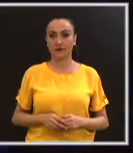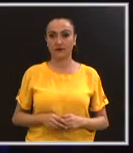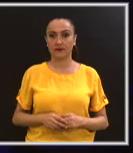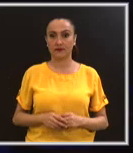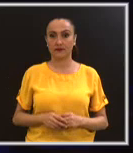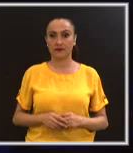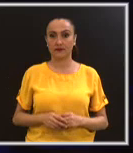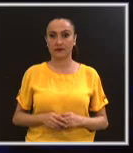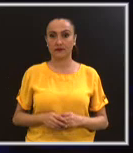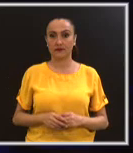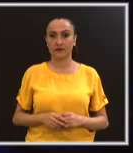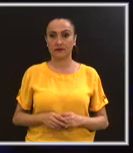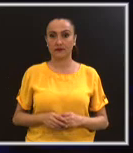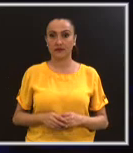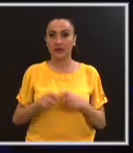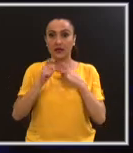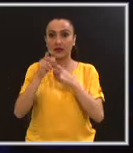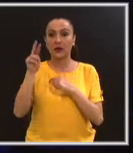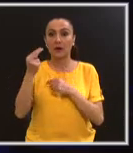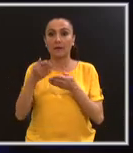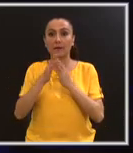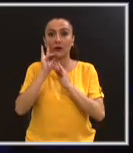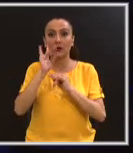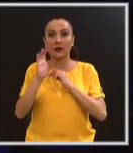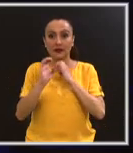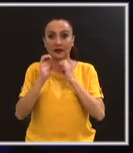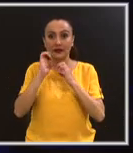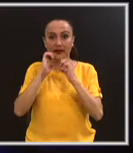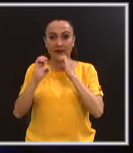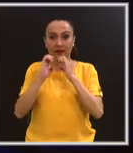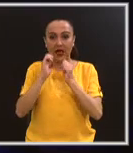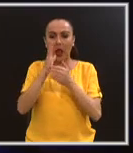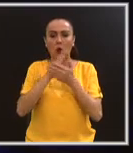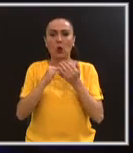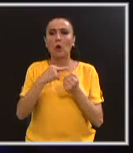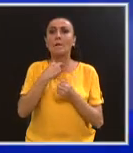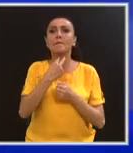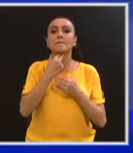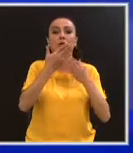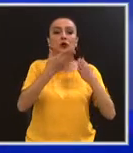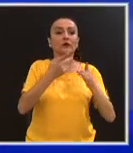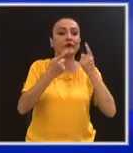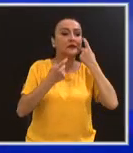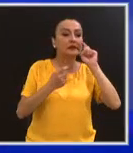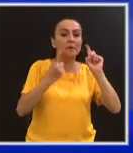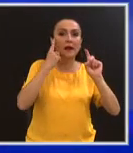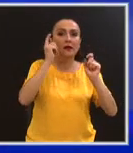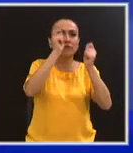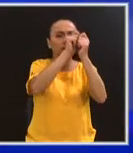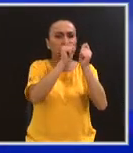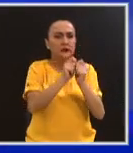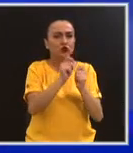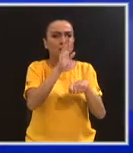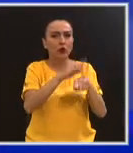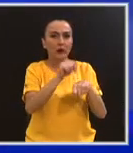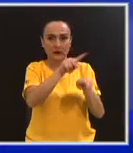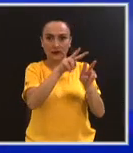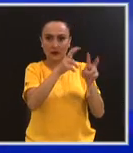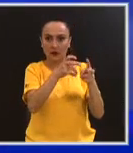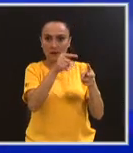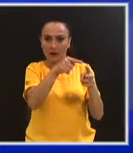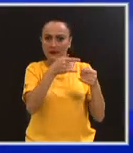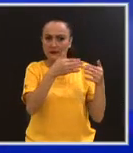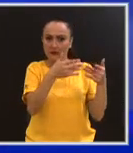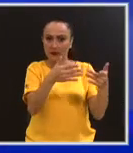Cuba extra noticias pidió una entrevista con algún Vocero de la fiscalía para tener más detalle de ese